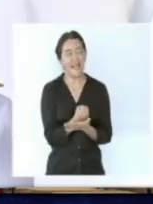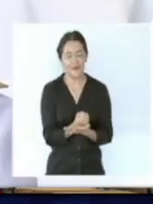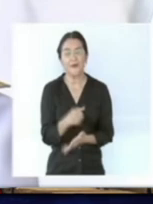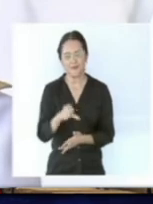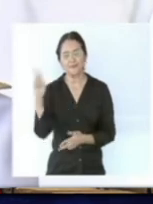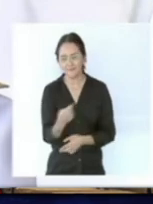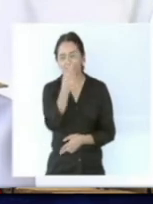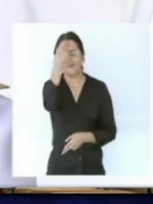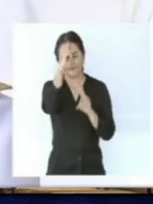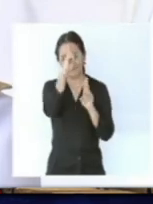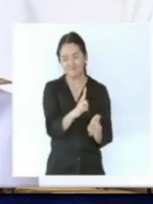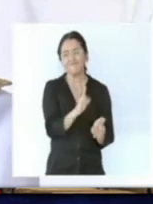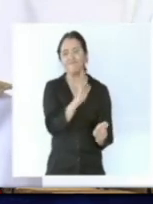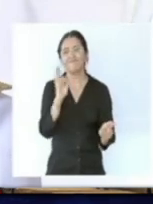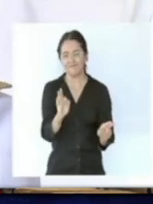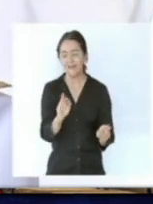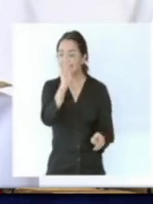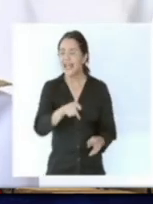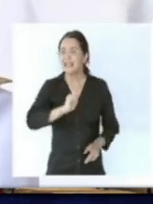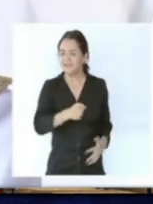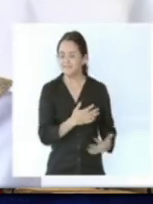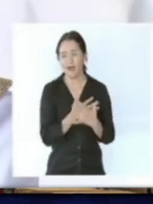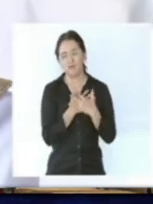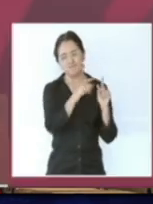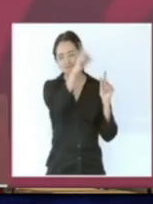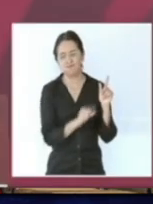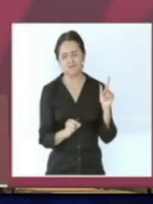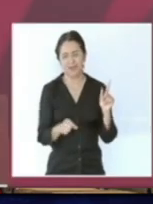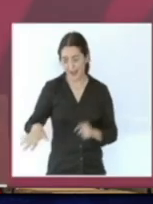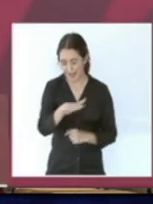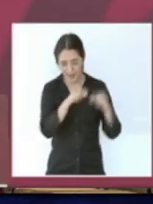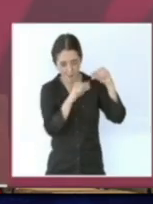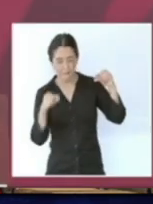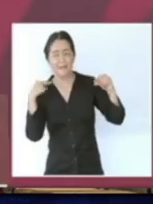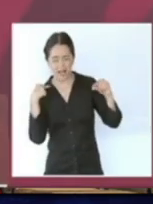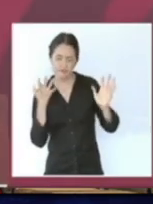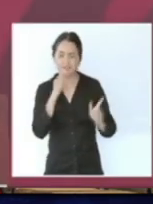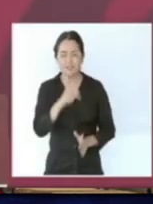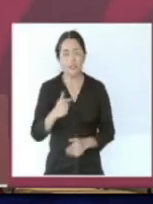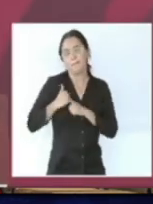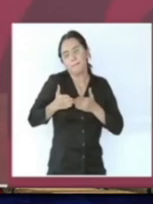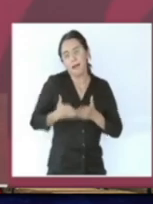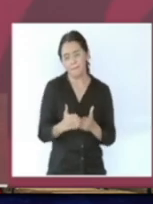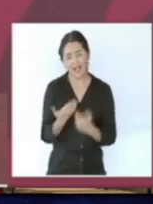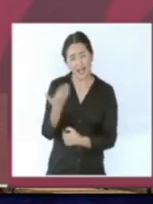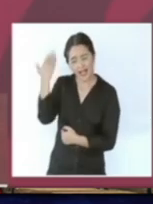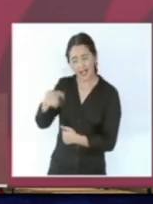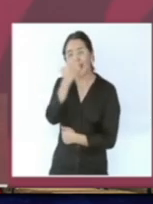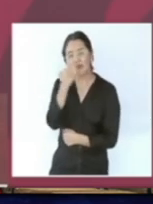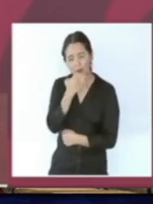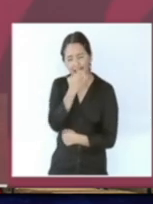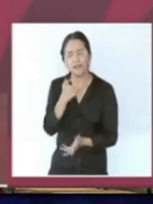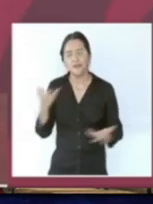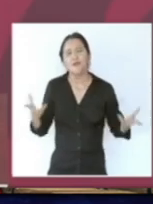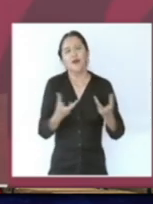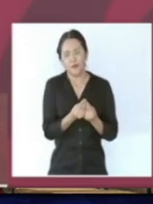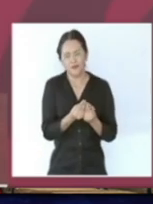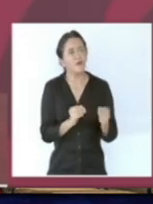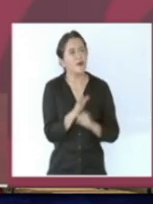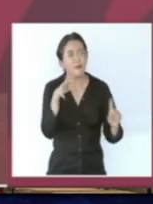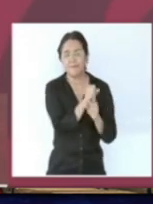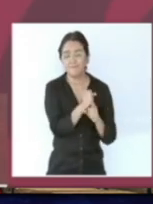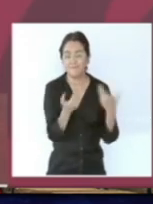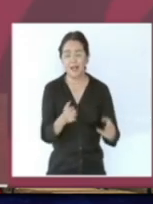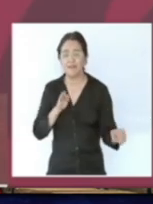conmemoramos una fecha que se resume en un gran amor patrio el pueblo veracruzano y los marinos del entonces escuela naval militar Unidos propósito